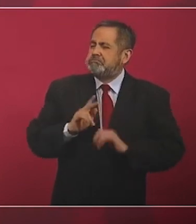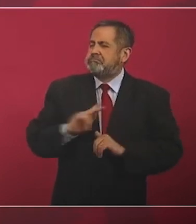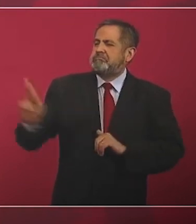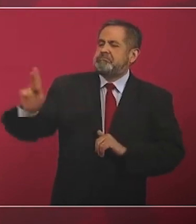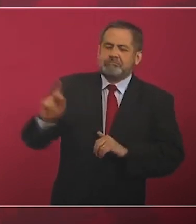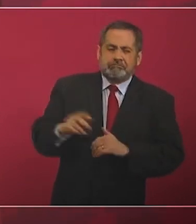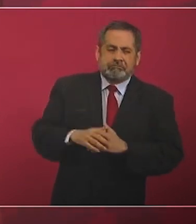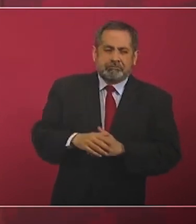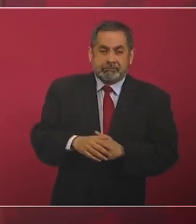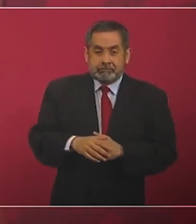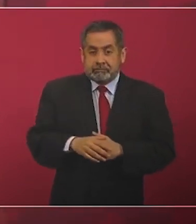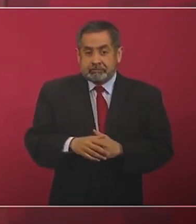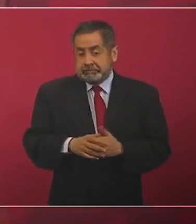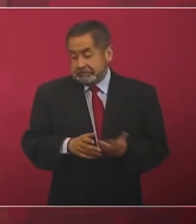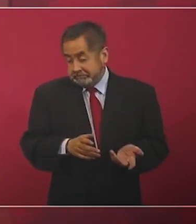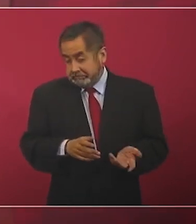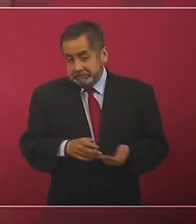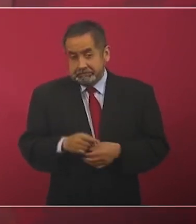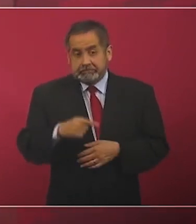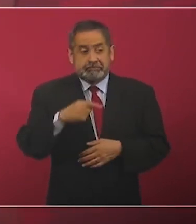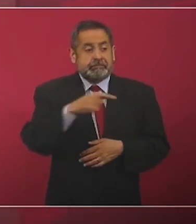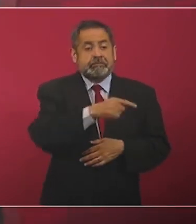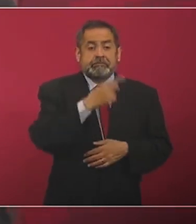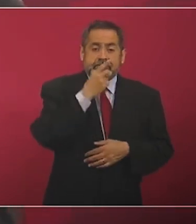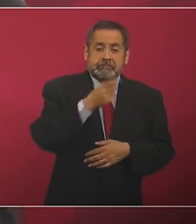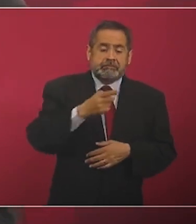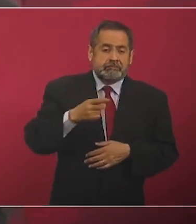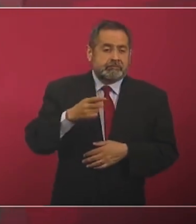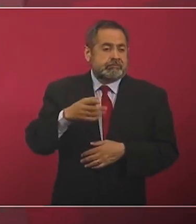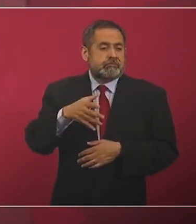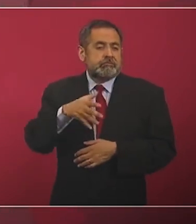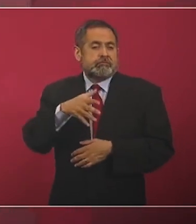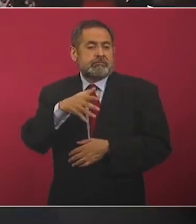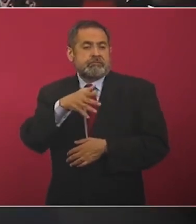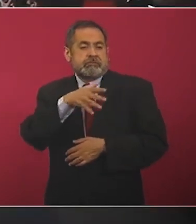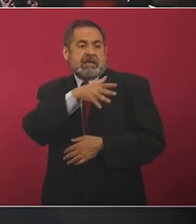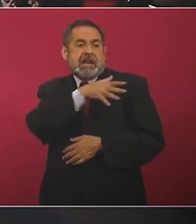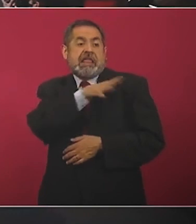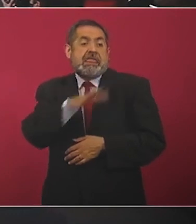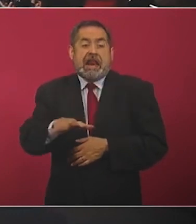O sea, llegó ahí el general Carlos Slim,